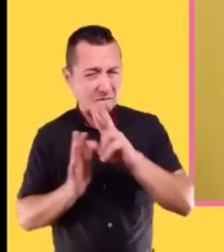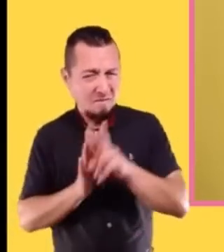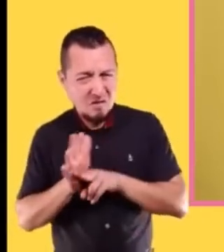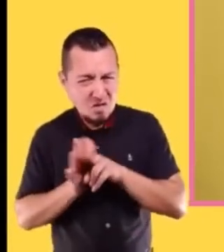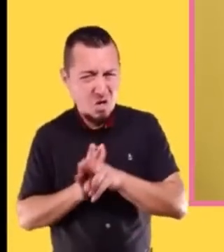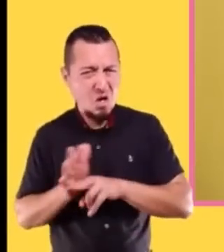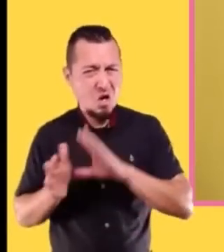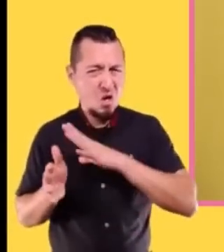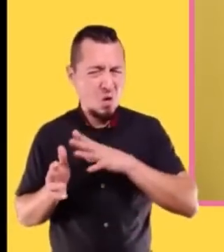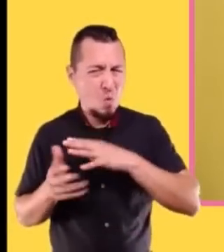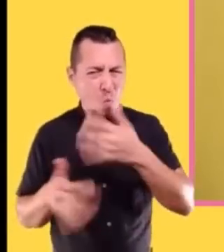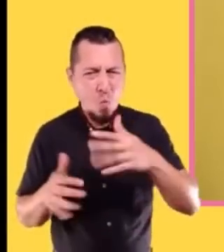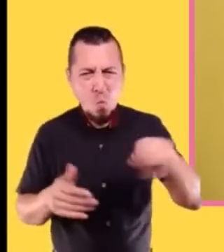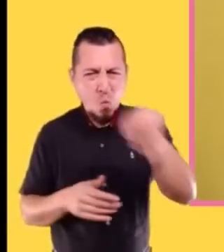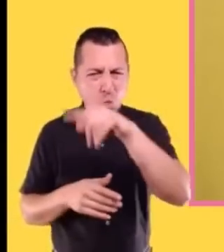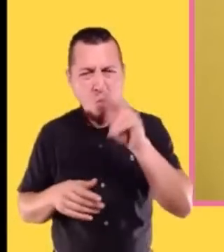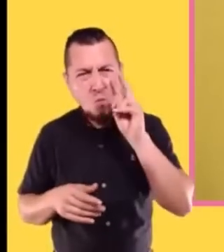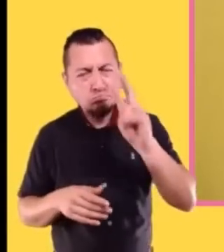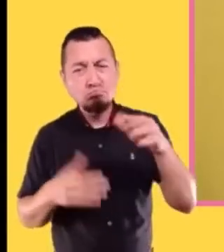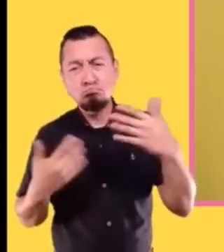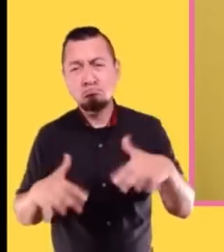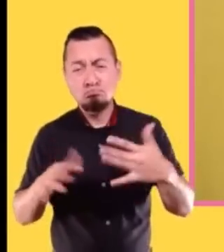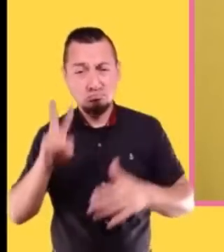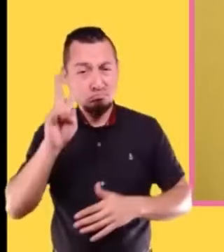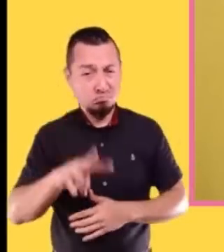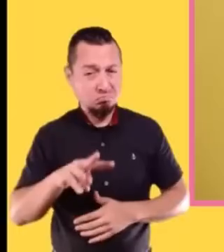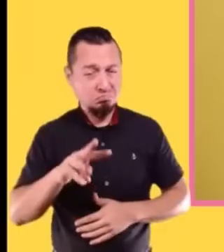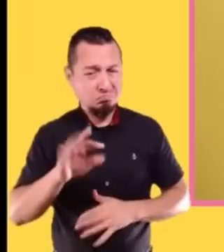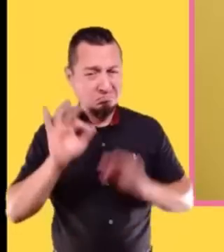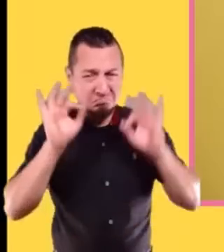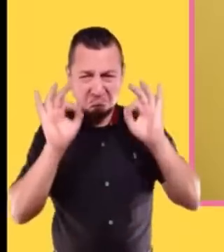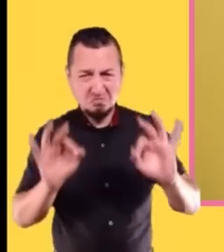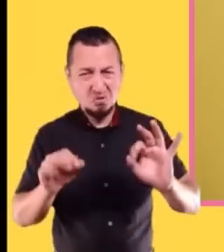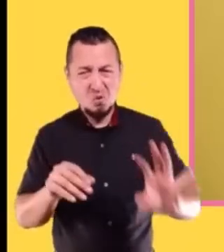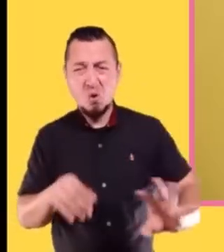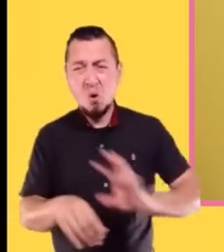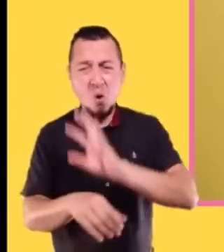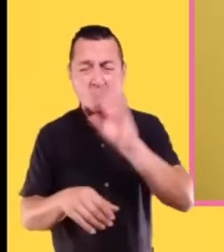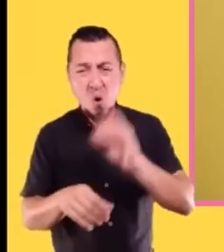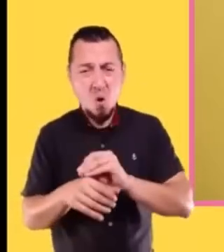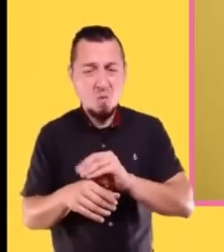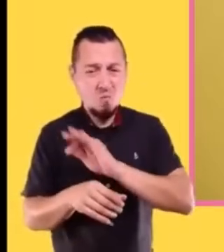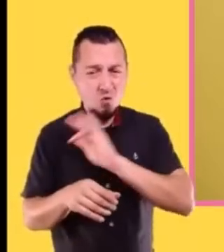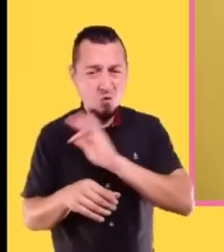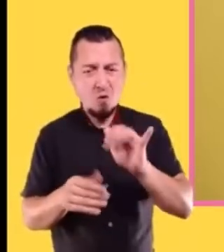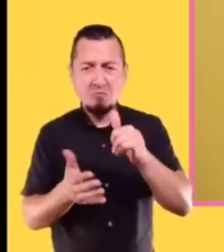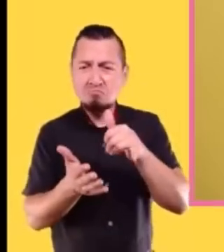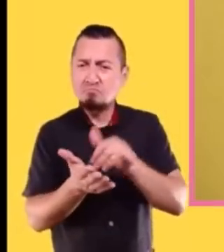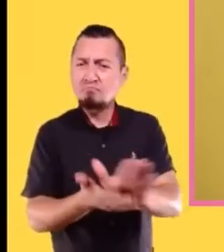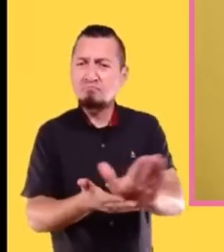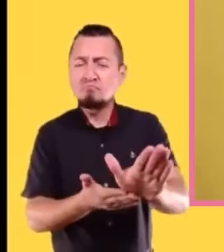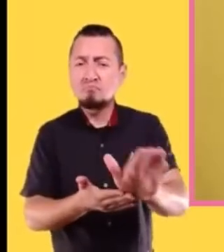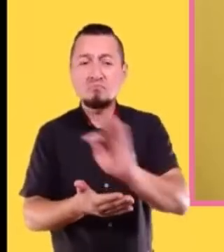distintas audiencias. Aquí pueden ver los recursos. Todo esto evidentemente se puede imprimir. A la fecha no los habíamos impreso porque